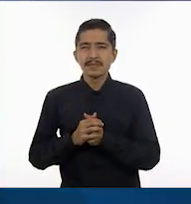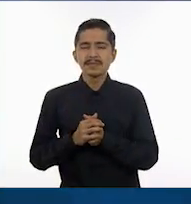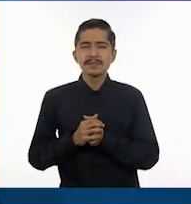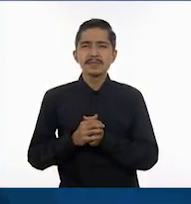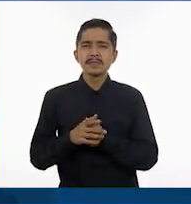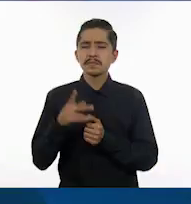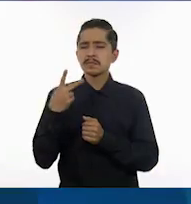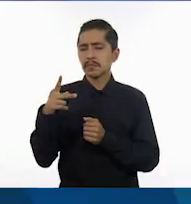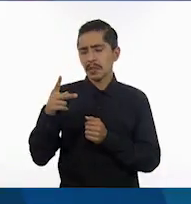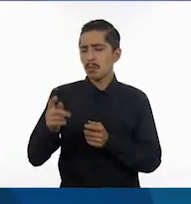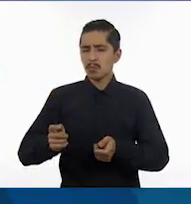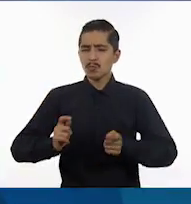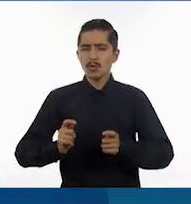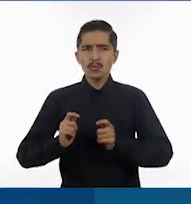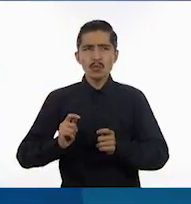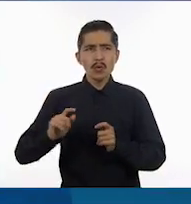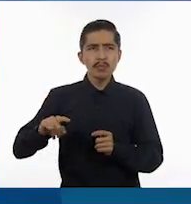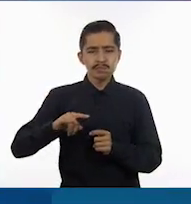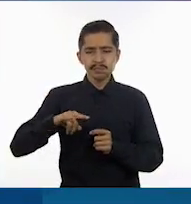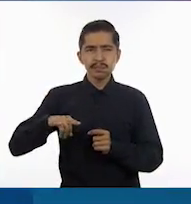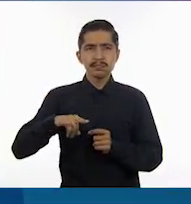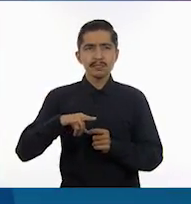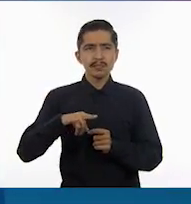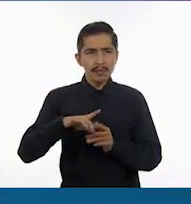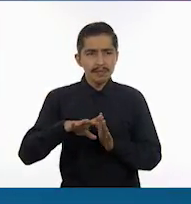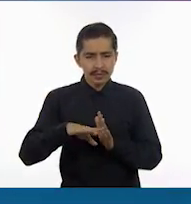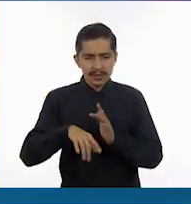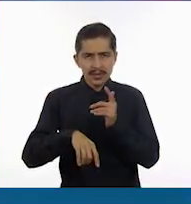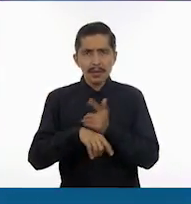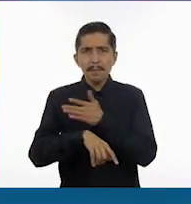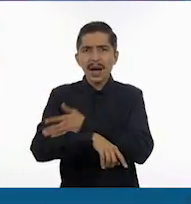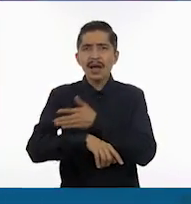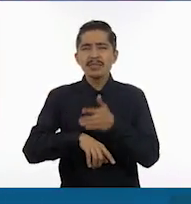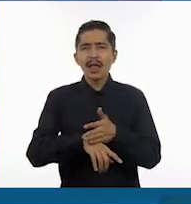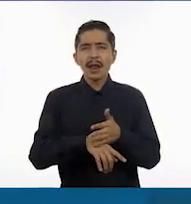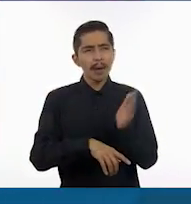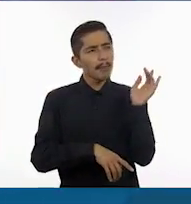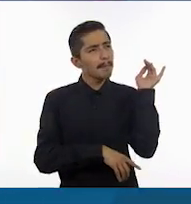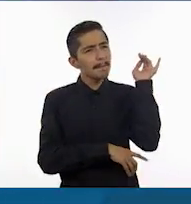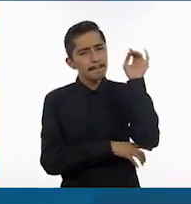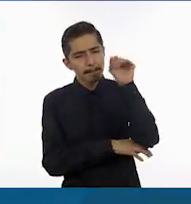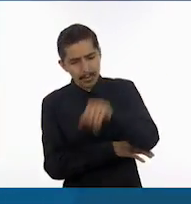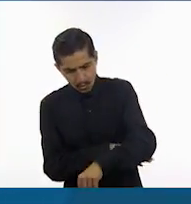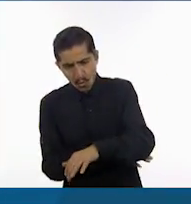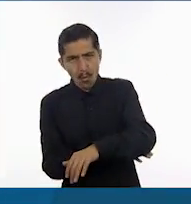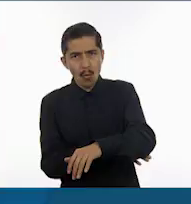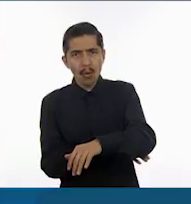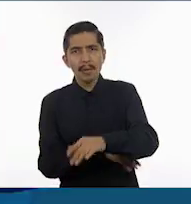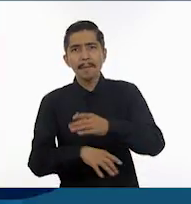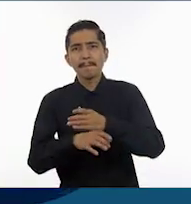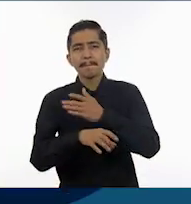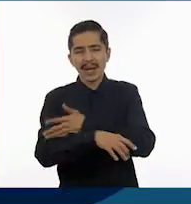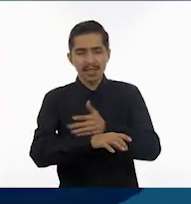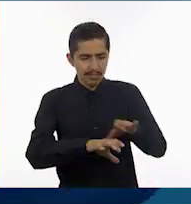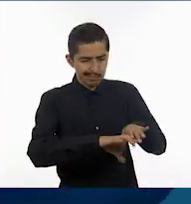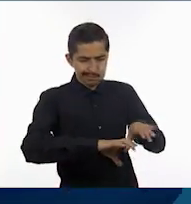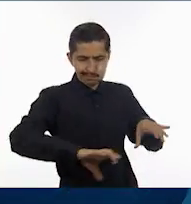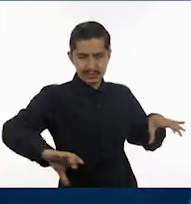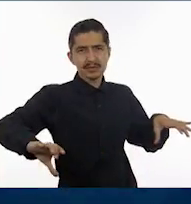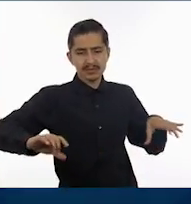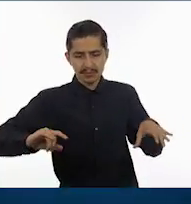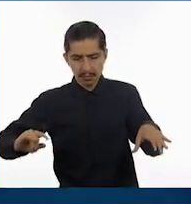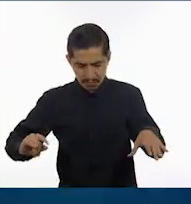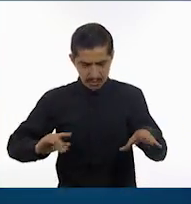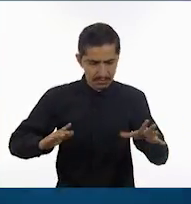su camino parece que encontraron un tronco o algo así que los obstaculizó. Entonces, bueno, de pronto se pudieron